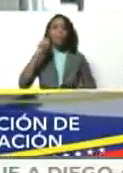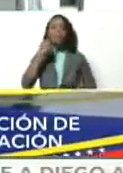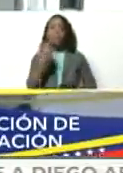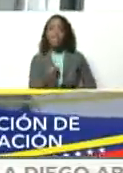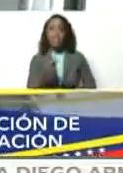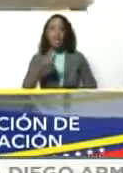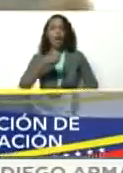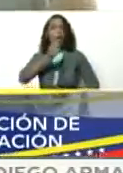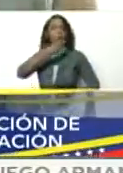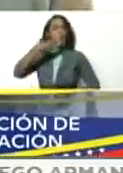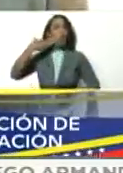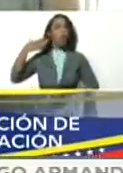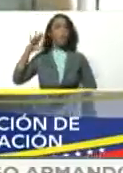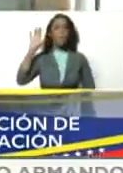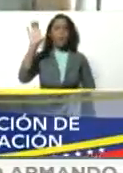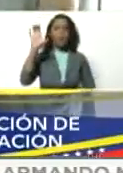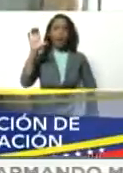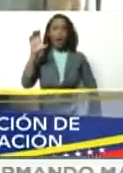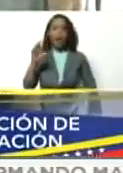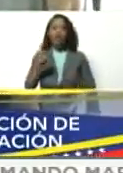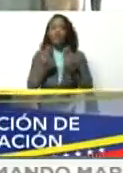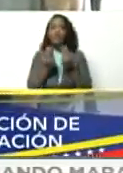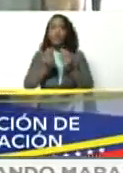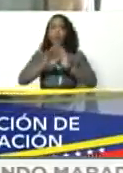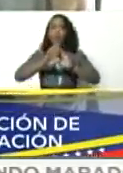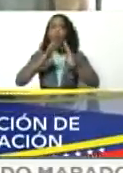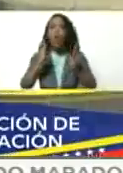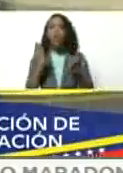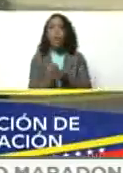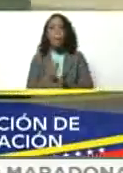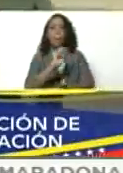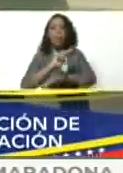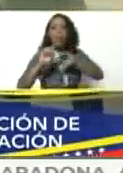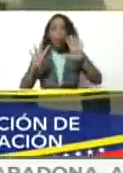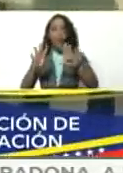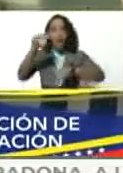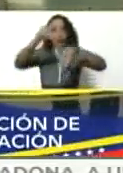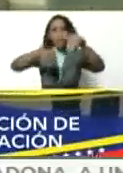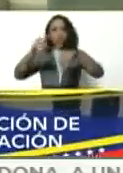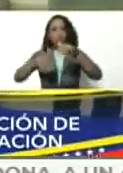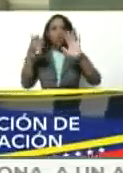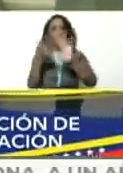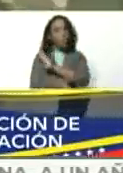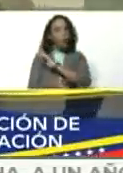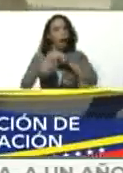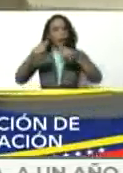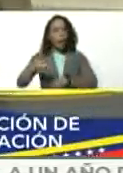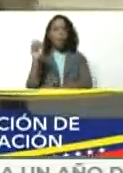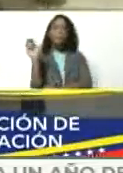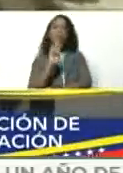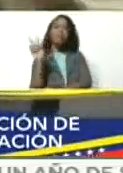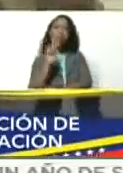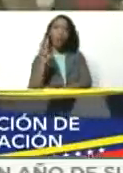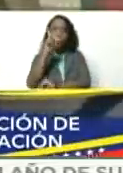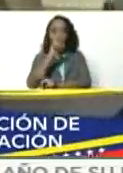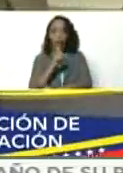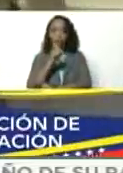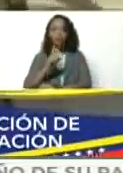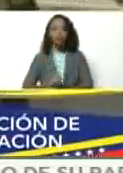patrio. Récord mundial. 29 elecciones en 22